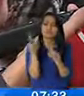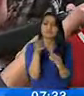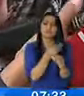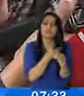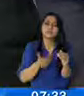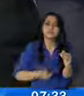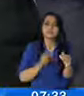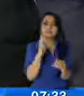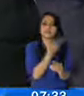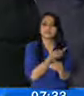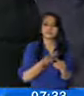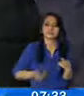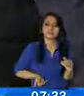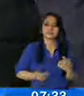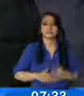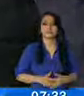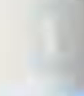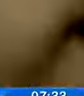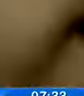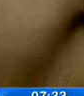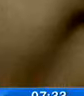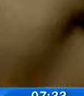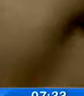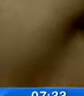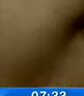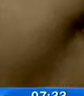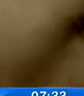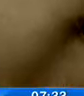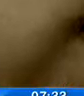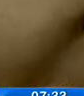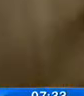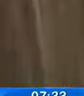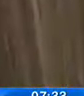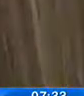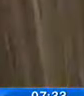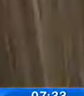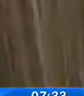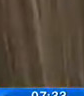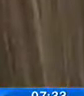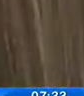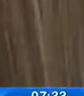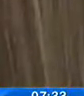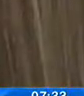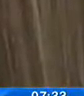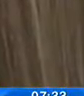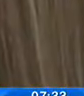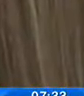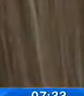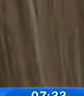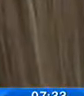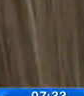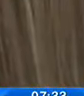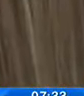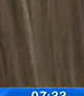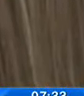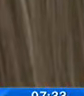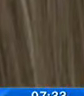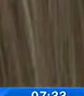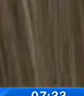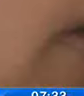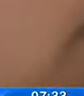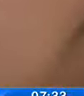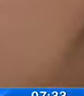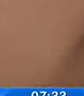vicepresidente informó Javier gallo el dolor que vivió kina pores especiales les